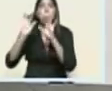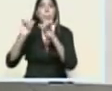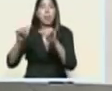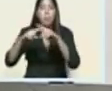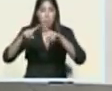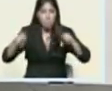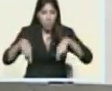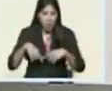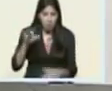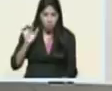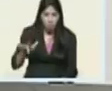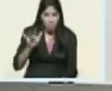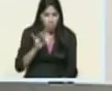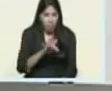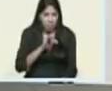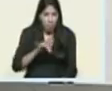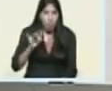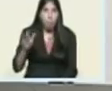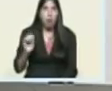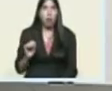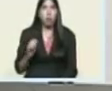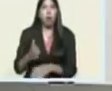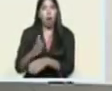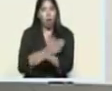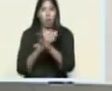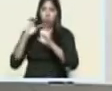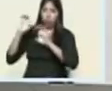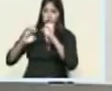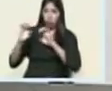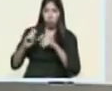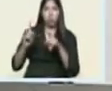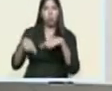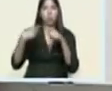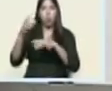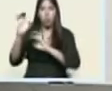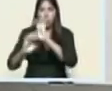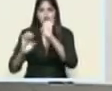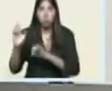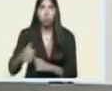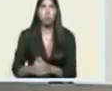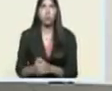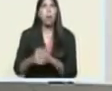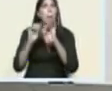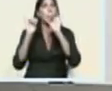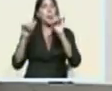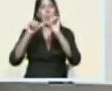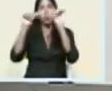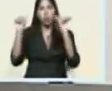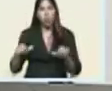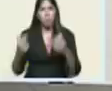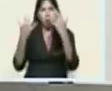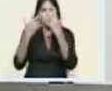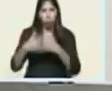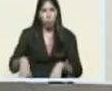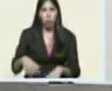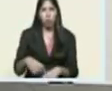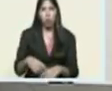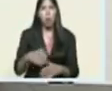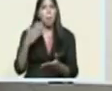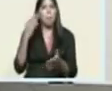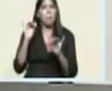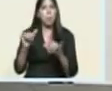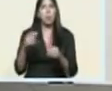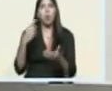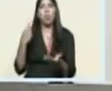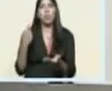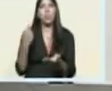electorales. Con auditorías previas, con las auditorías posteriores. Es el mismo sistema electoral, con los mismos testigos, miembros de